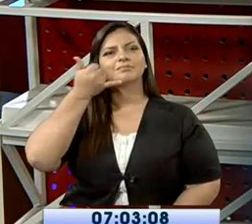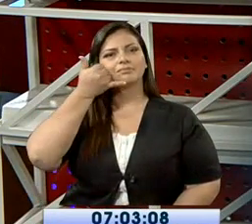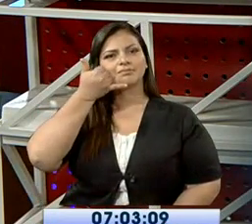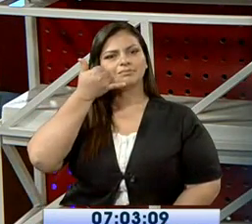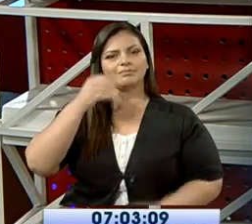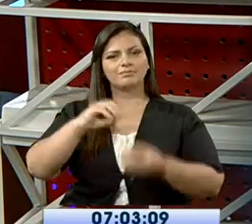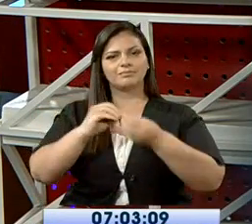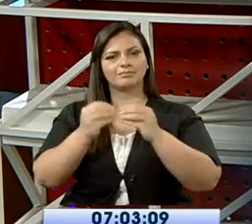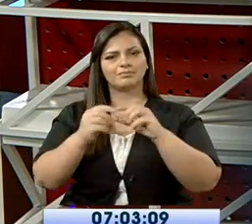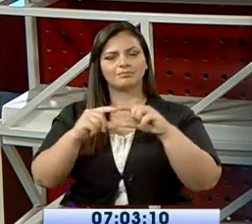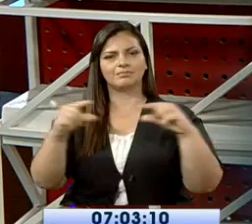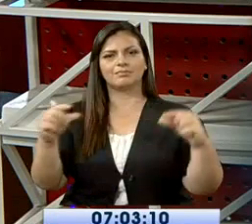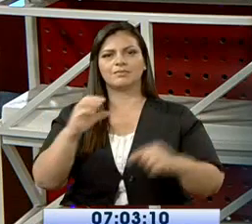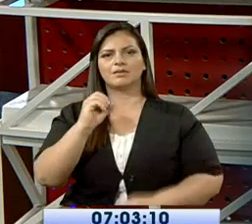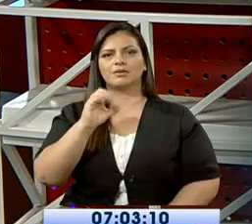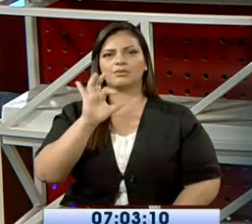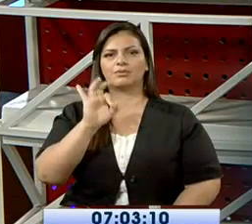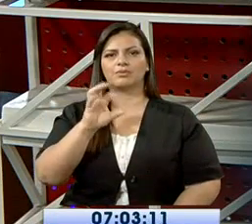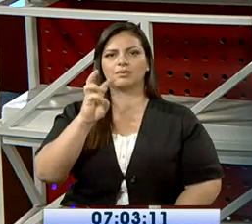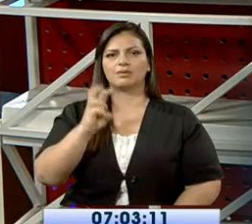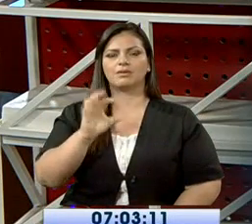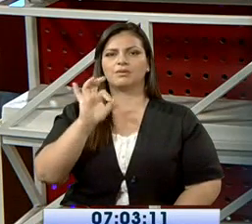Así es,